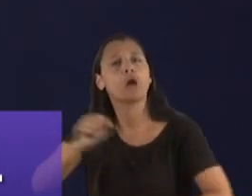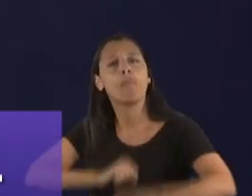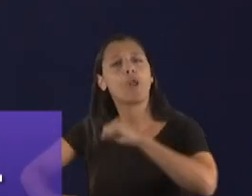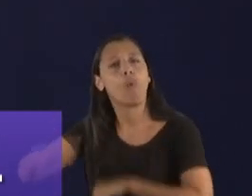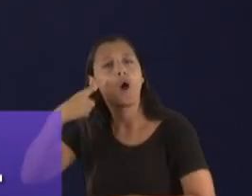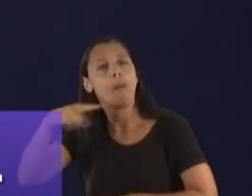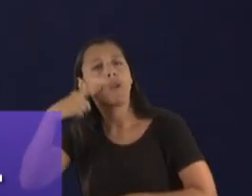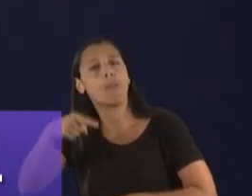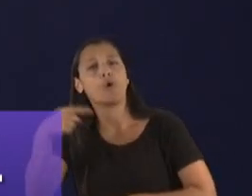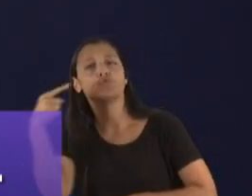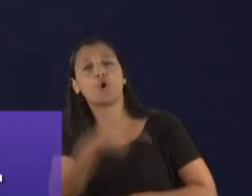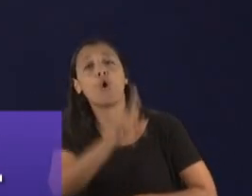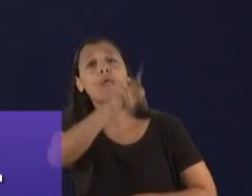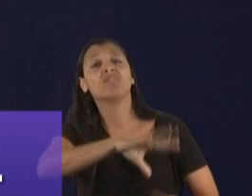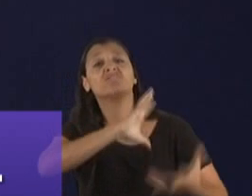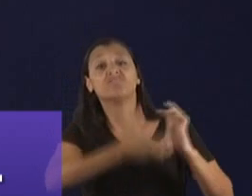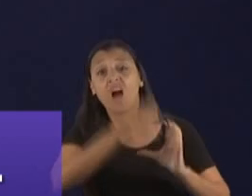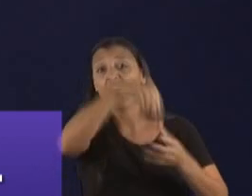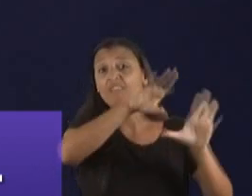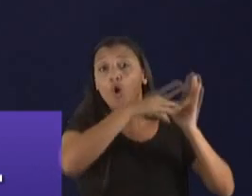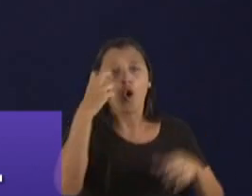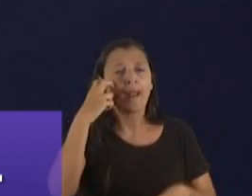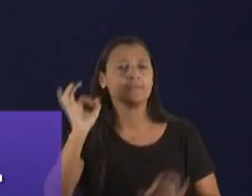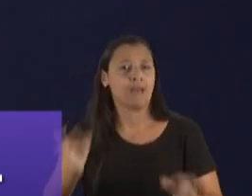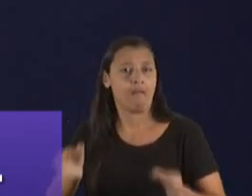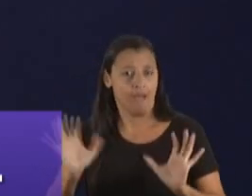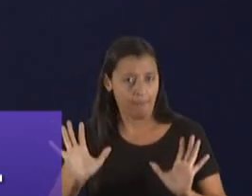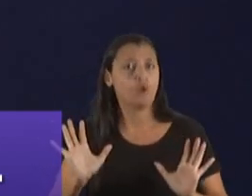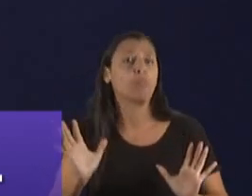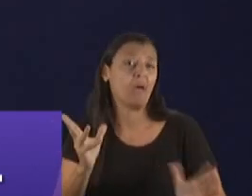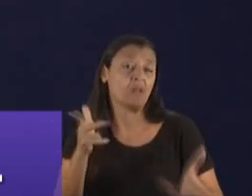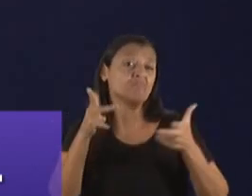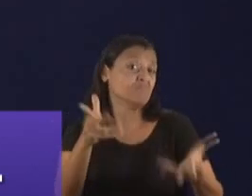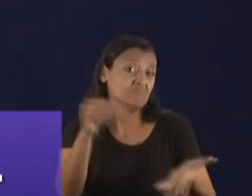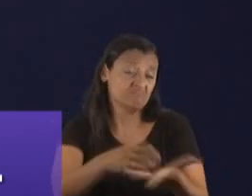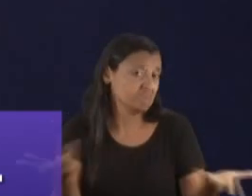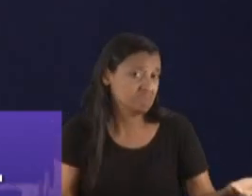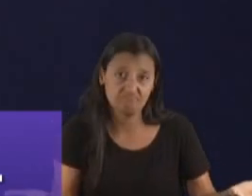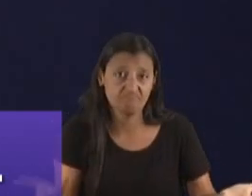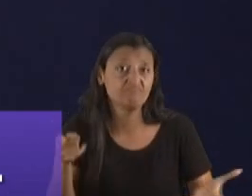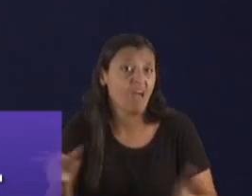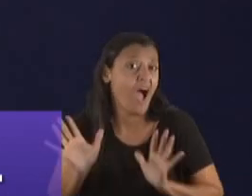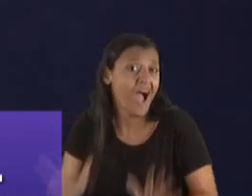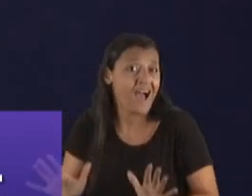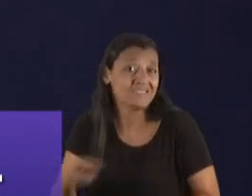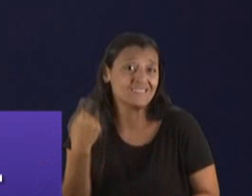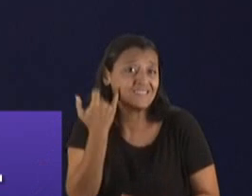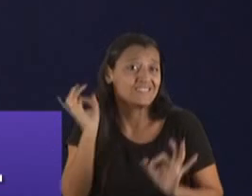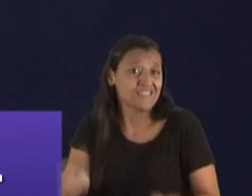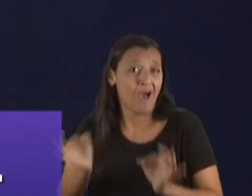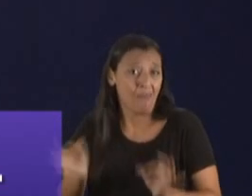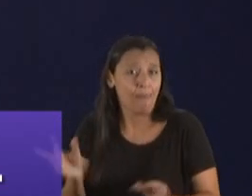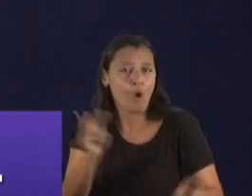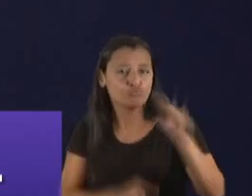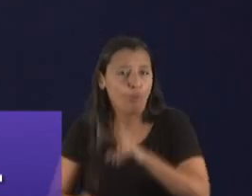me parece que no amerita ninguna aclaración de mi parte y está a la vista que eso efectivamente es así.